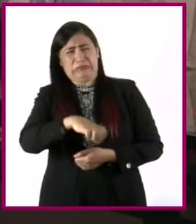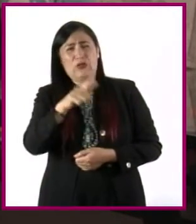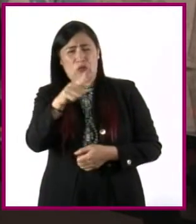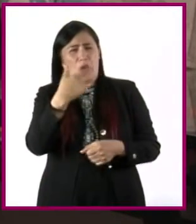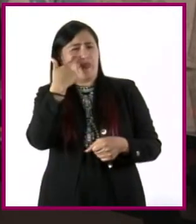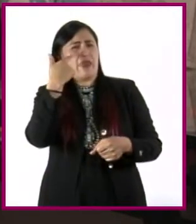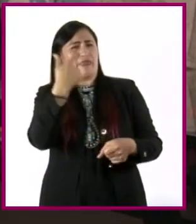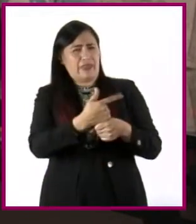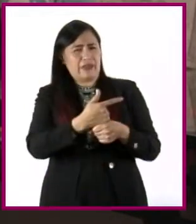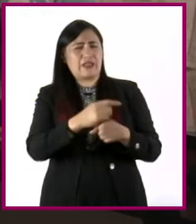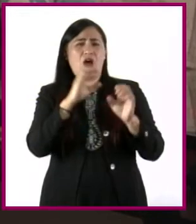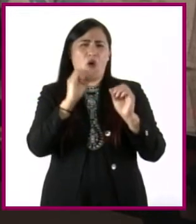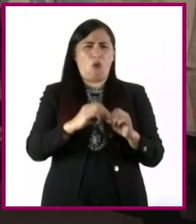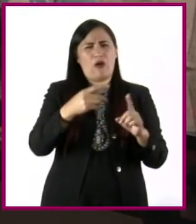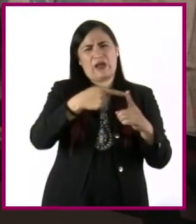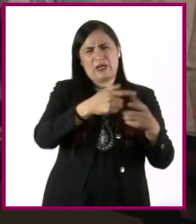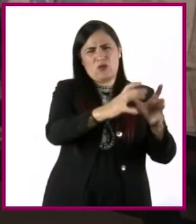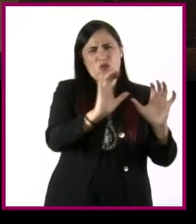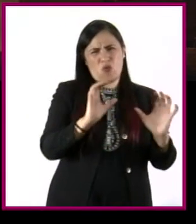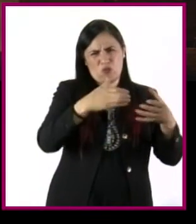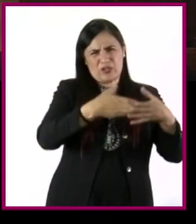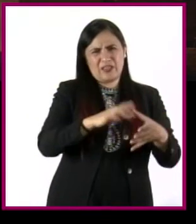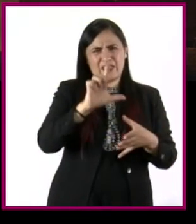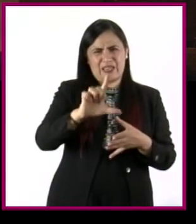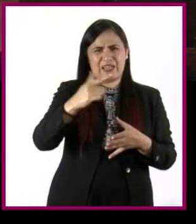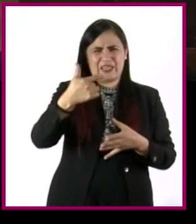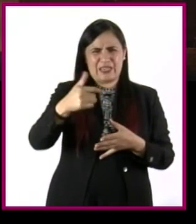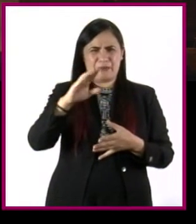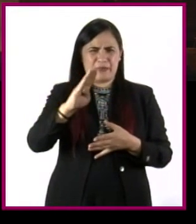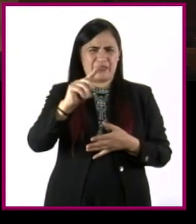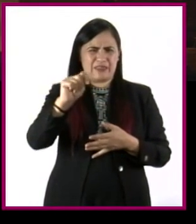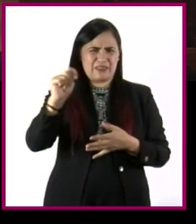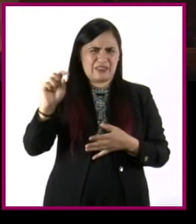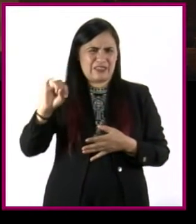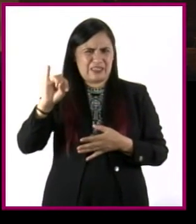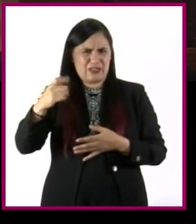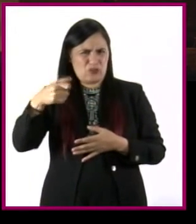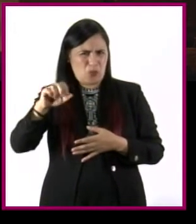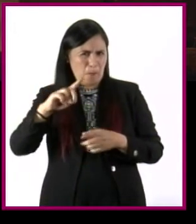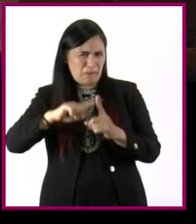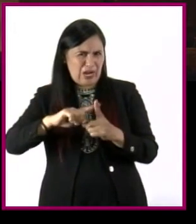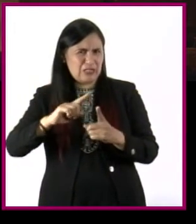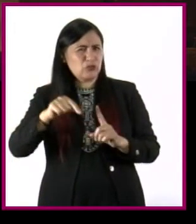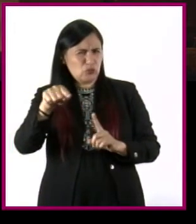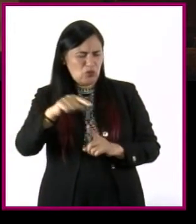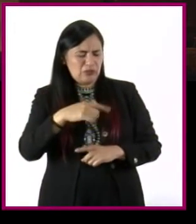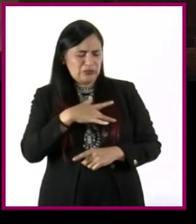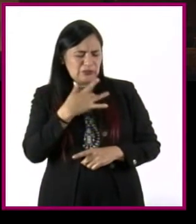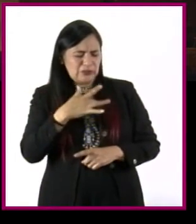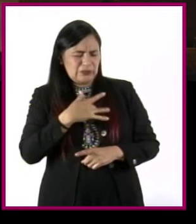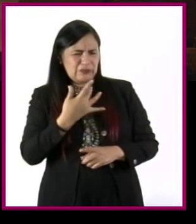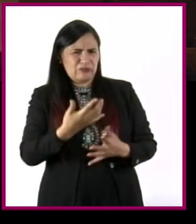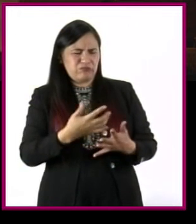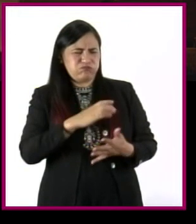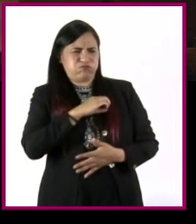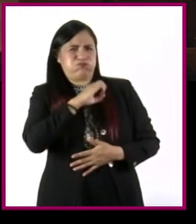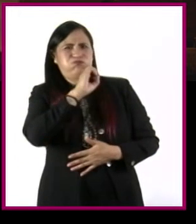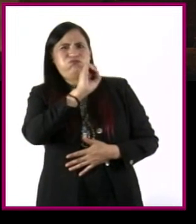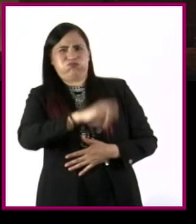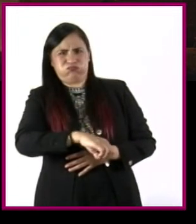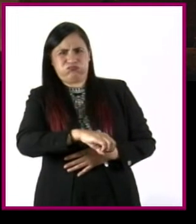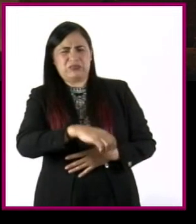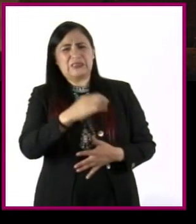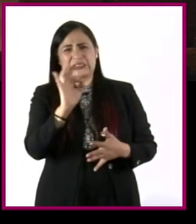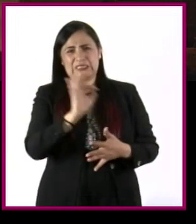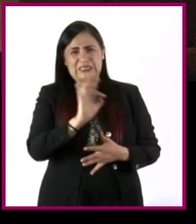las personas LGBTIQ+. Sentir rechazo o aversión por las personas por su orientación sexual o su